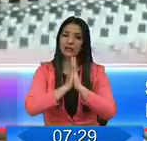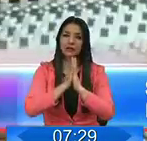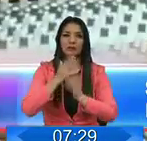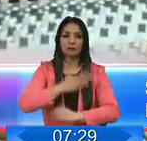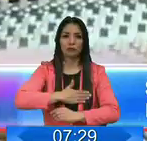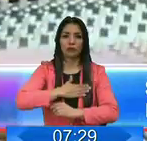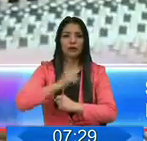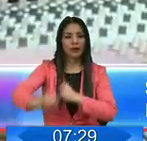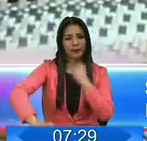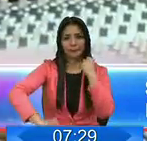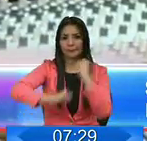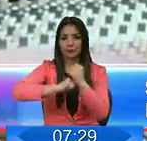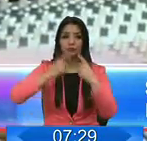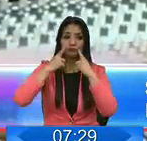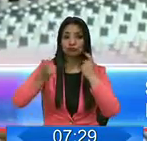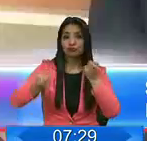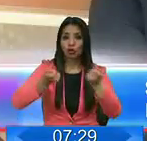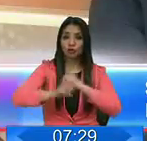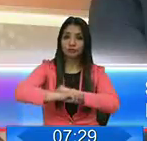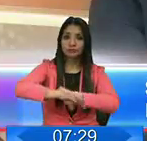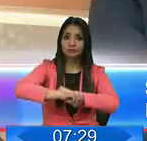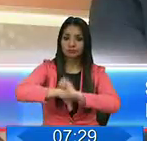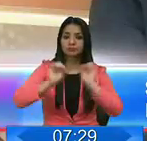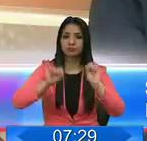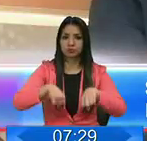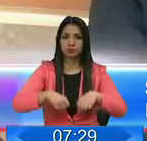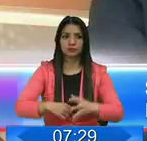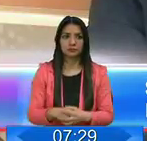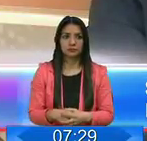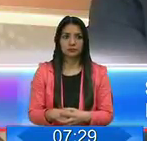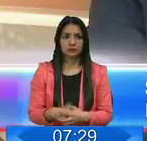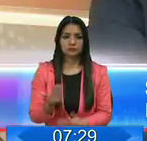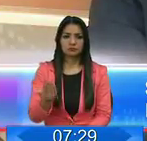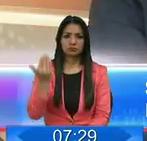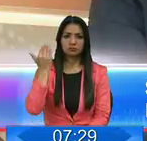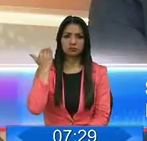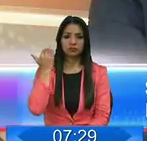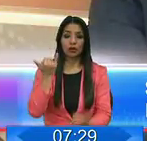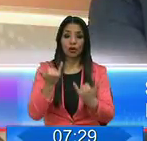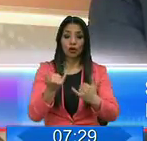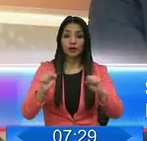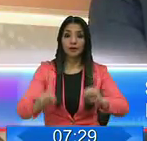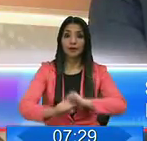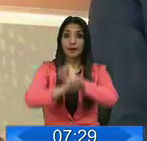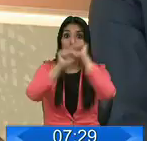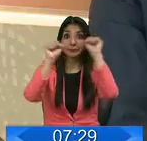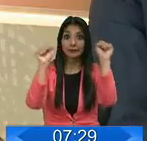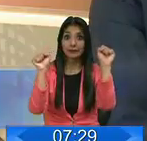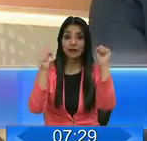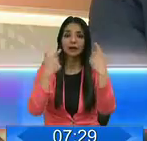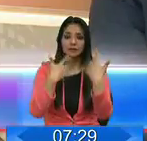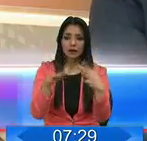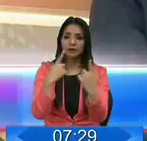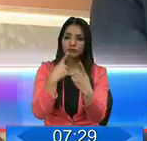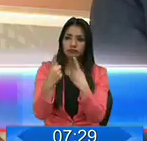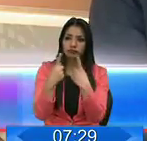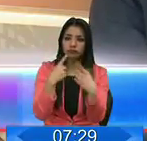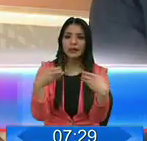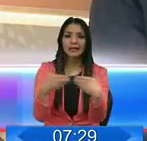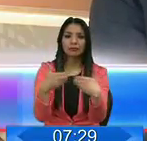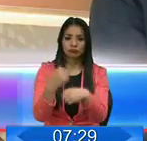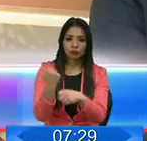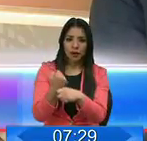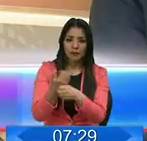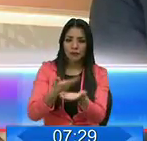ayuda en el monitoreo de medios. Hemos tenido ya desde la mañana de hoy conversaciones con los equipos de trabajo para ver